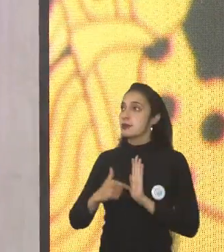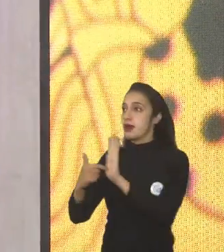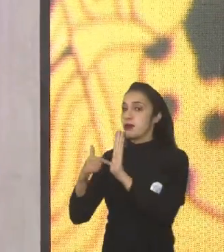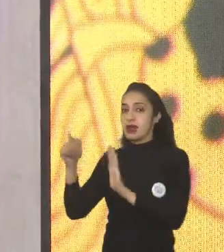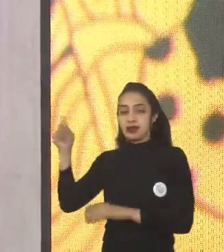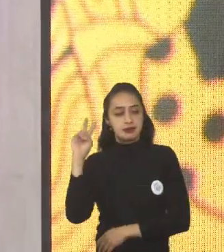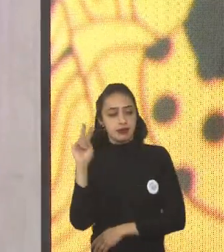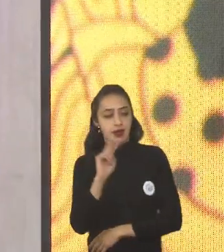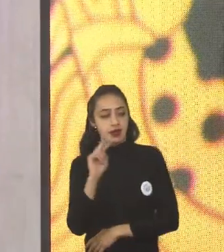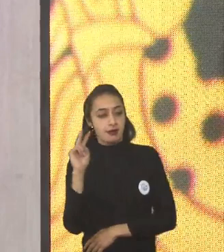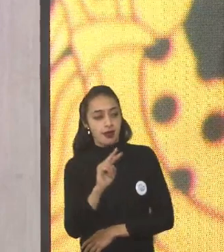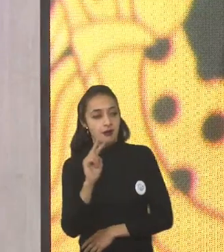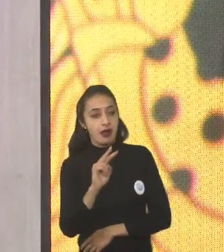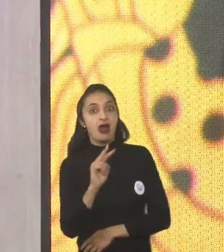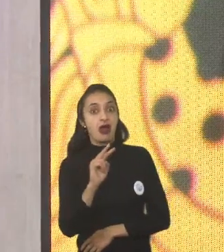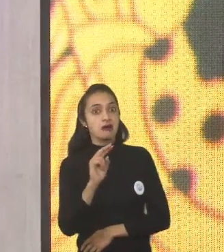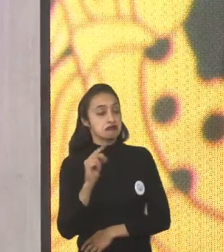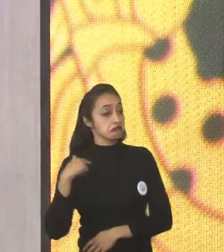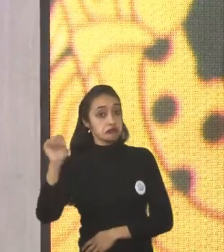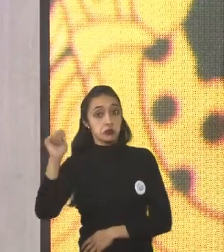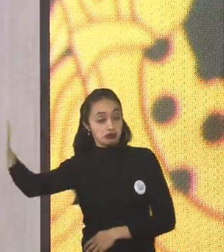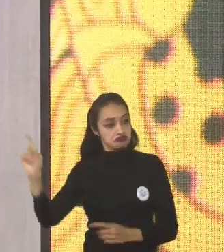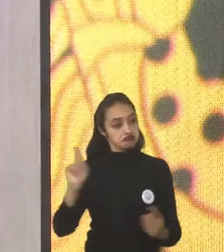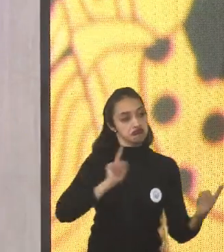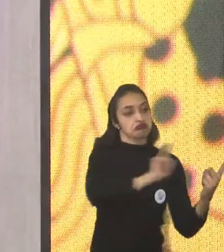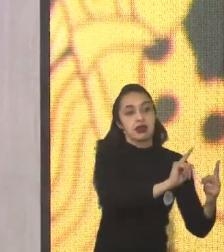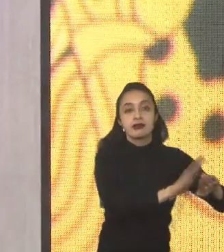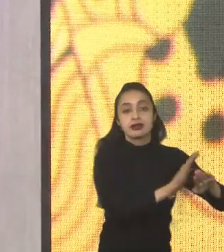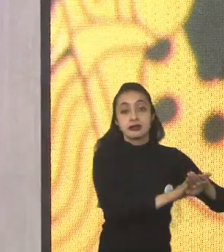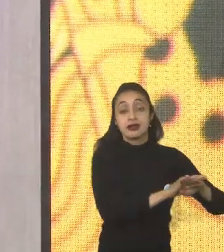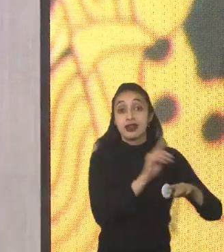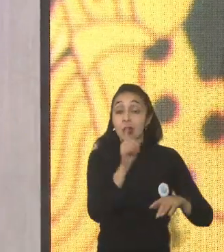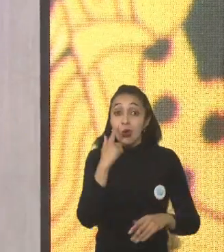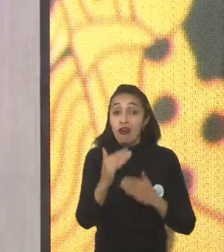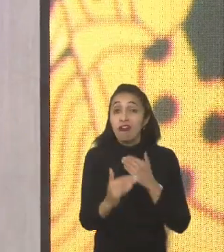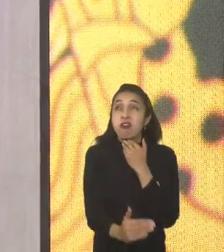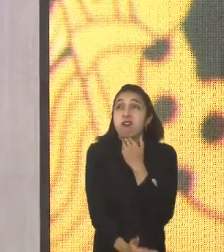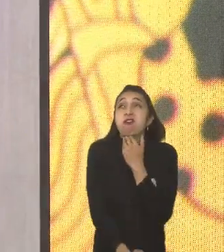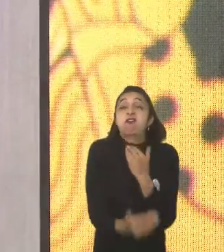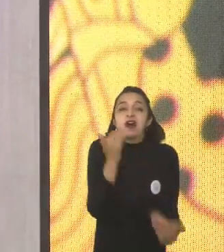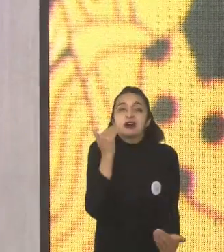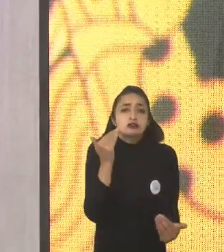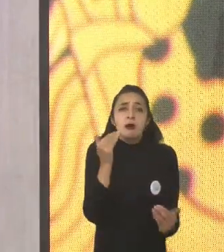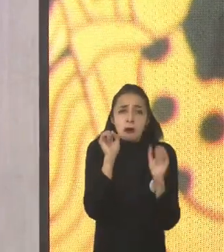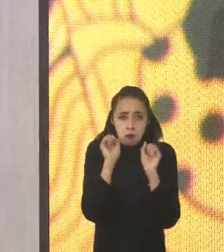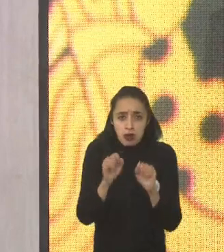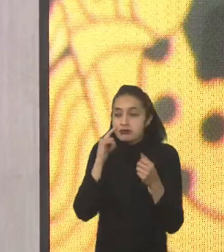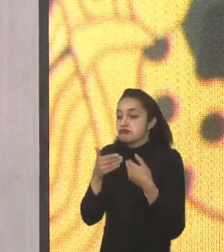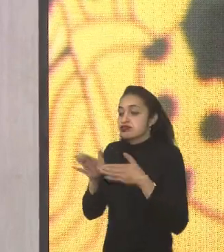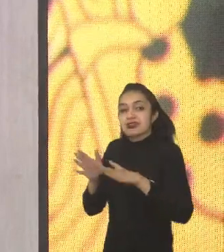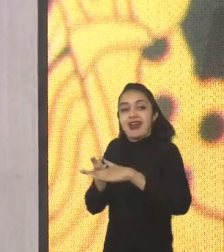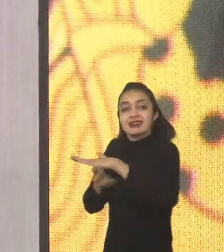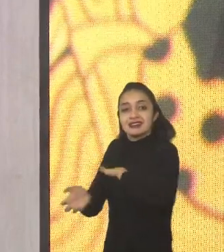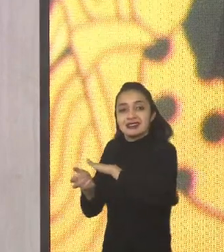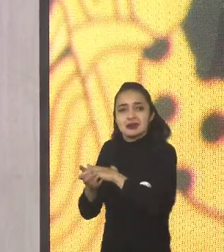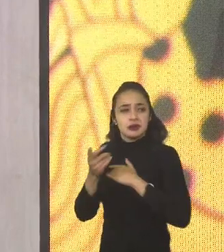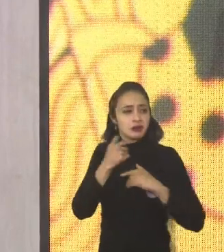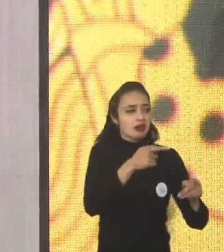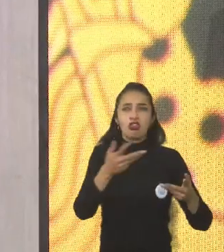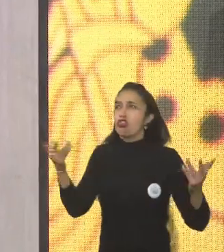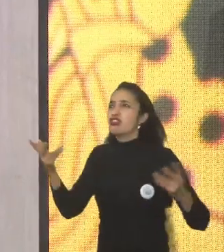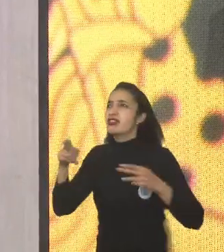acceder a ellos. Hoy en día es muy, o sea, no es que sea fácil, re fácil, pero digamos que hay un acceso. Ya no es como que, ¿y dónde están